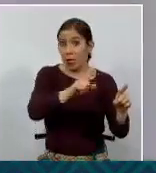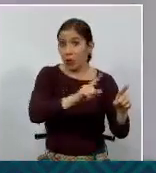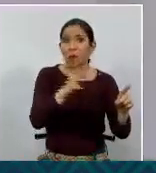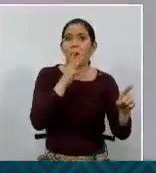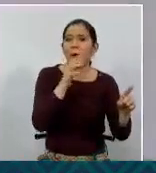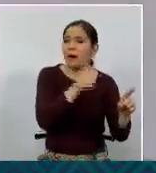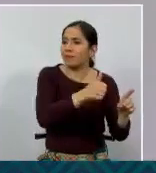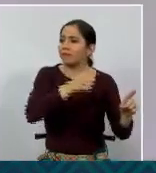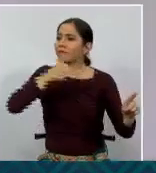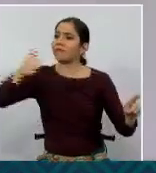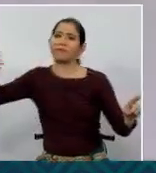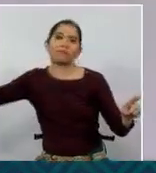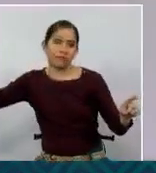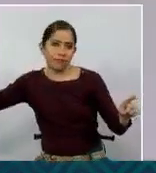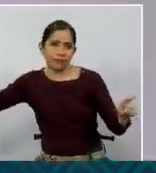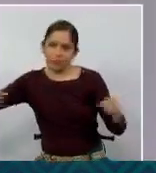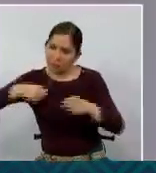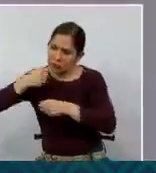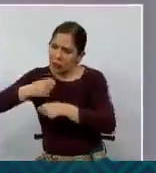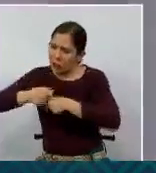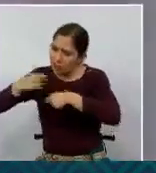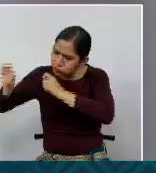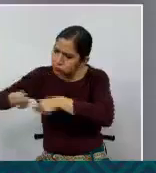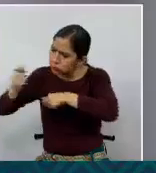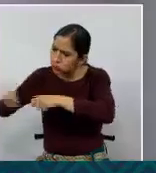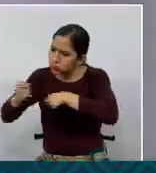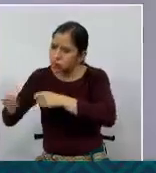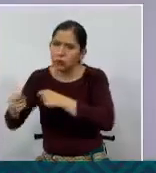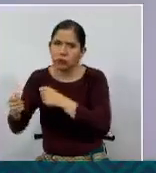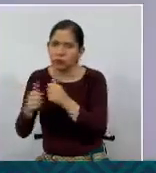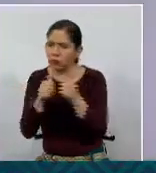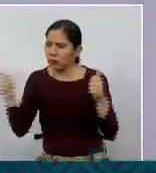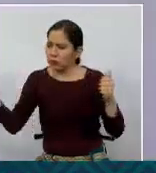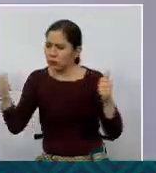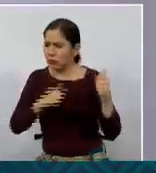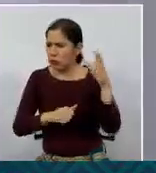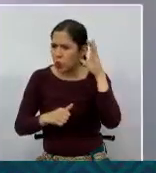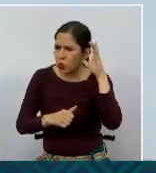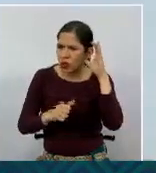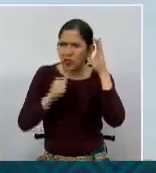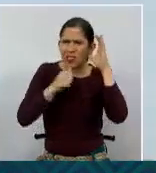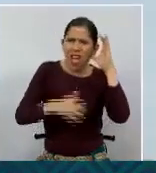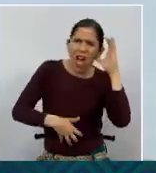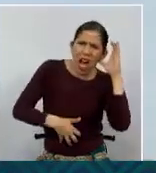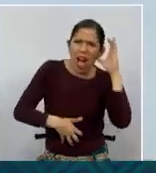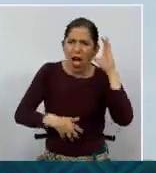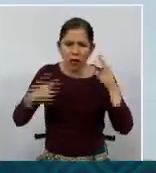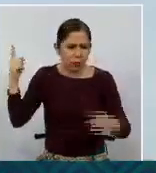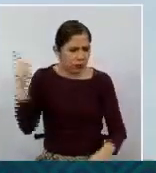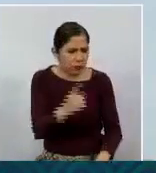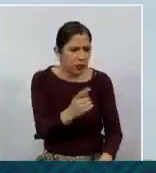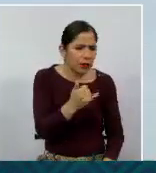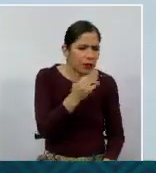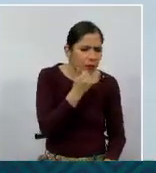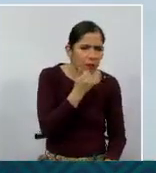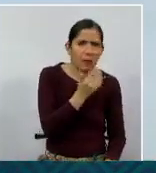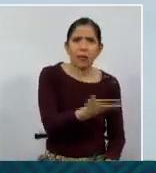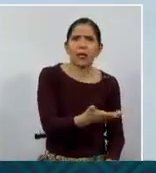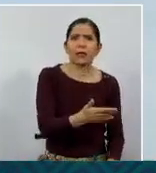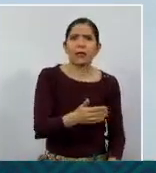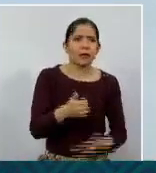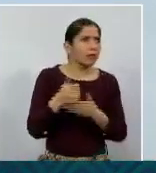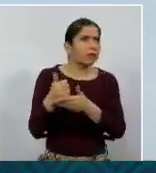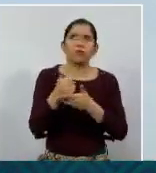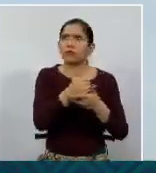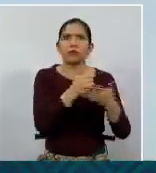distante, a unos 100 metros o 150 metros del lugar, y se da cuenta que los niños estaban retorciendo de dolor. Va en ayuda